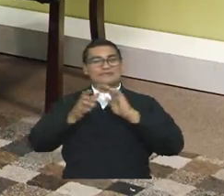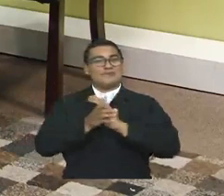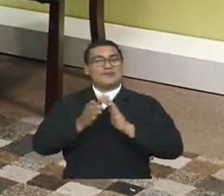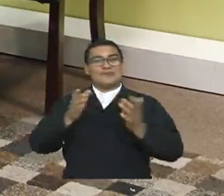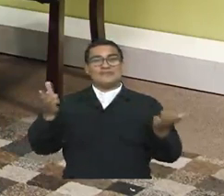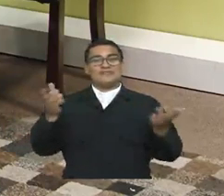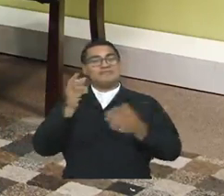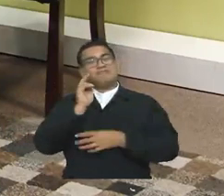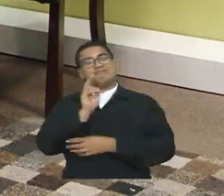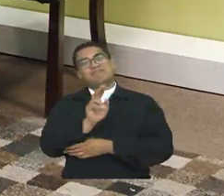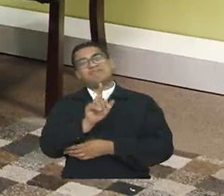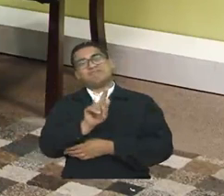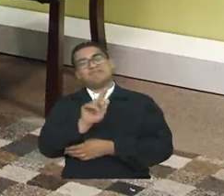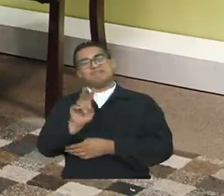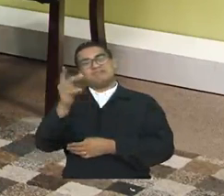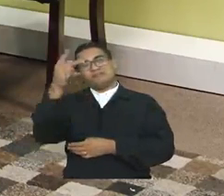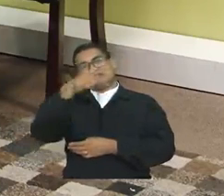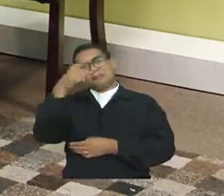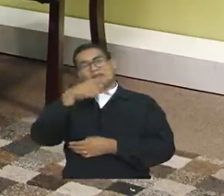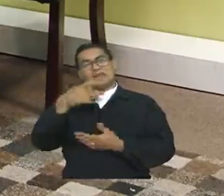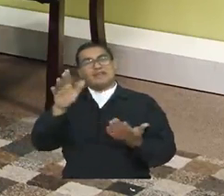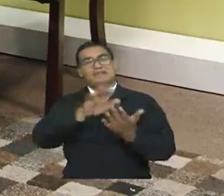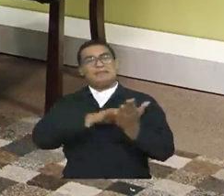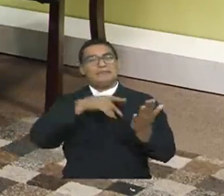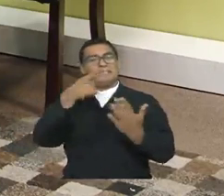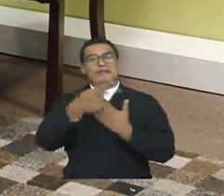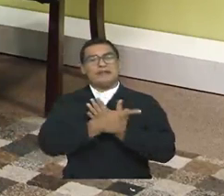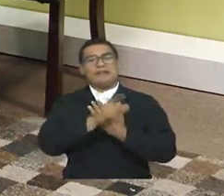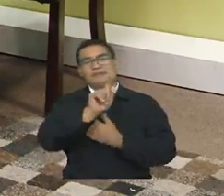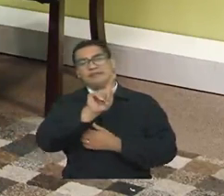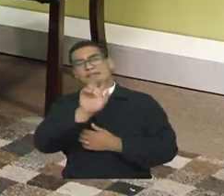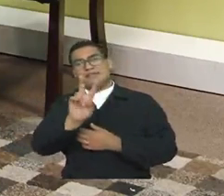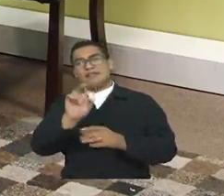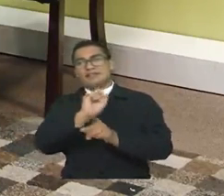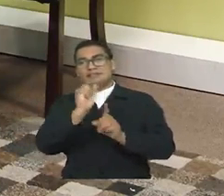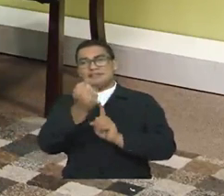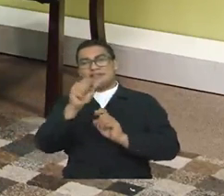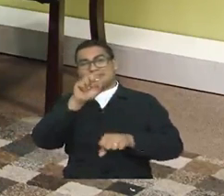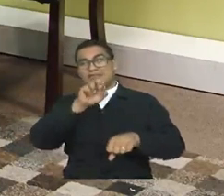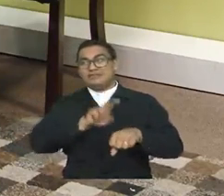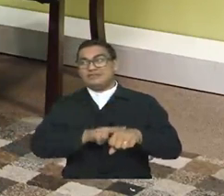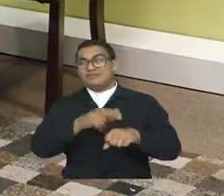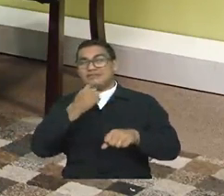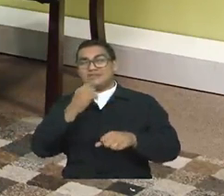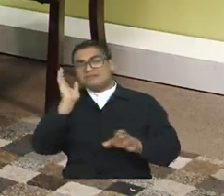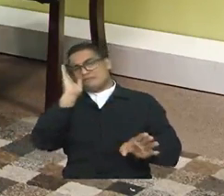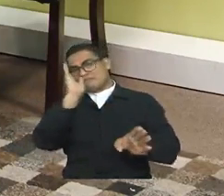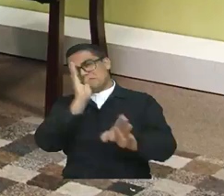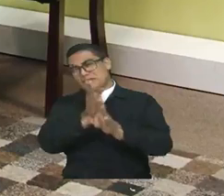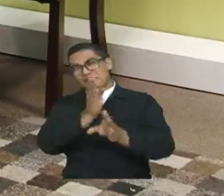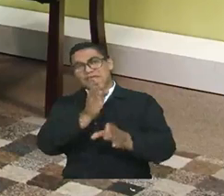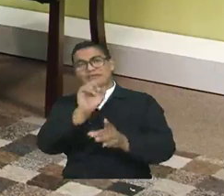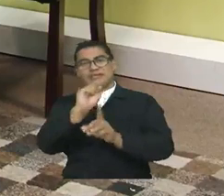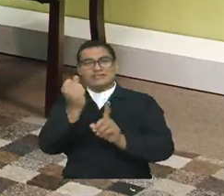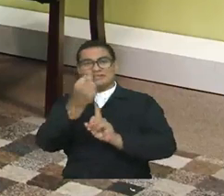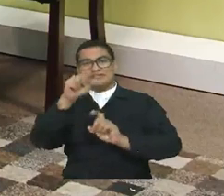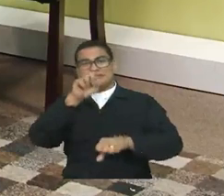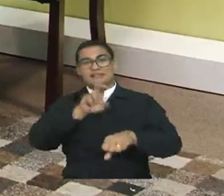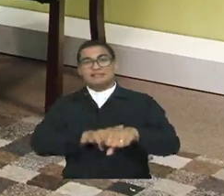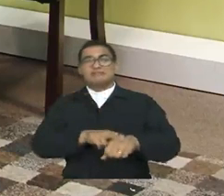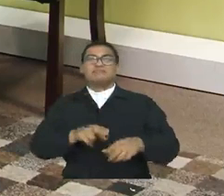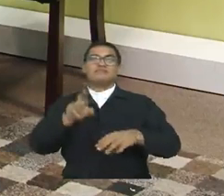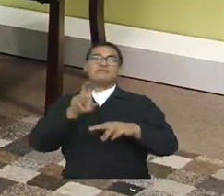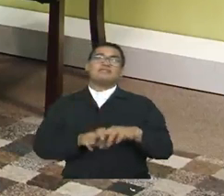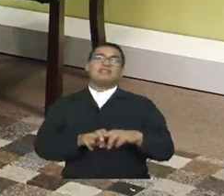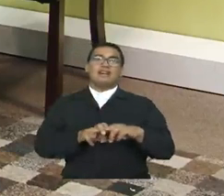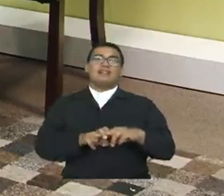la telenovela, ve programas de televisión, el canal parlamentario, las películas del canal parlamentario, y pasa sentado